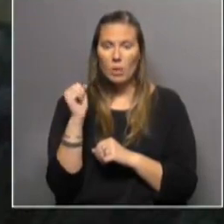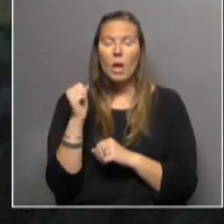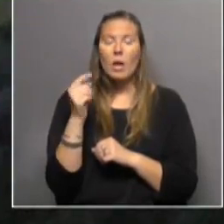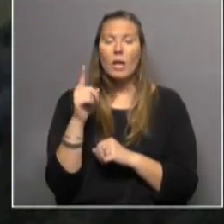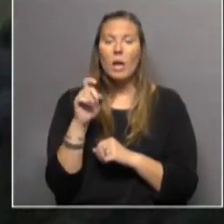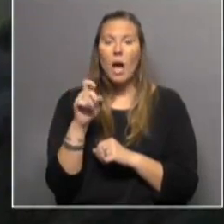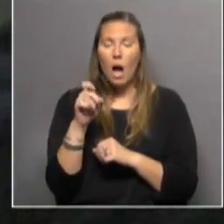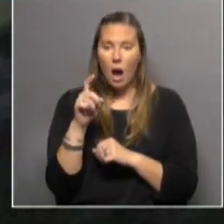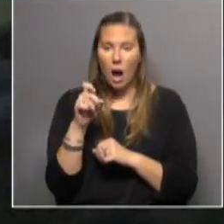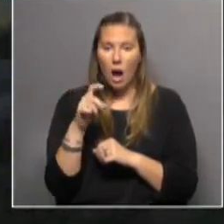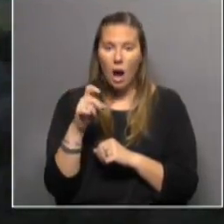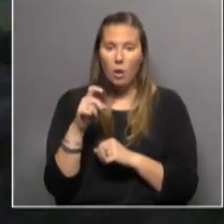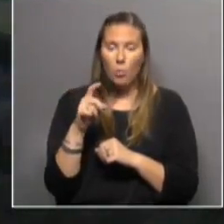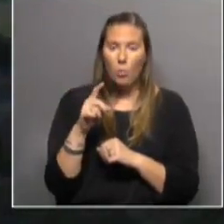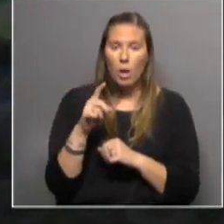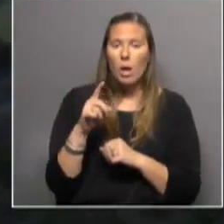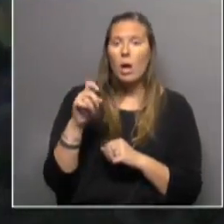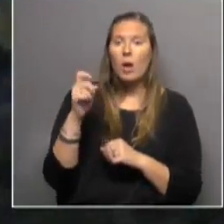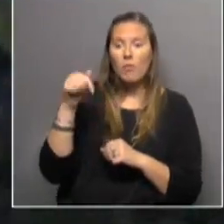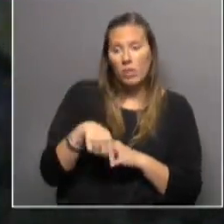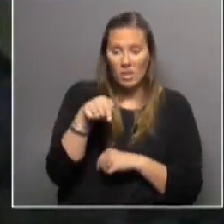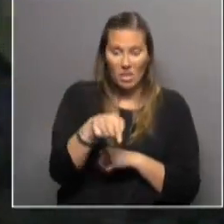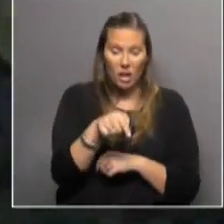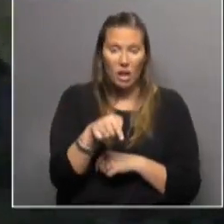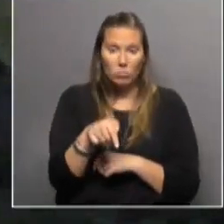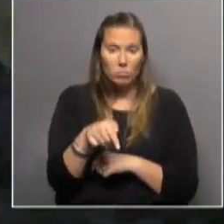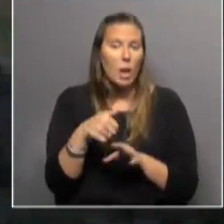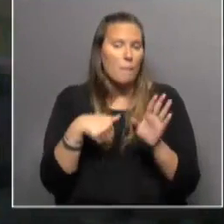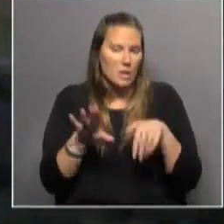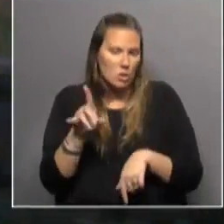agua potable que tenemos de 12 sale de acá, de este humedal, ¿no?